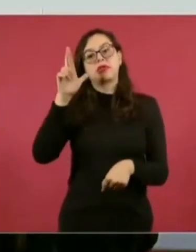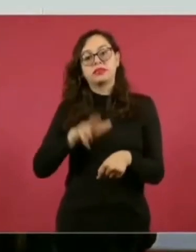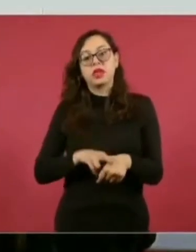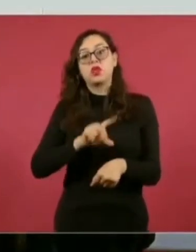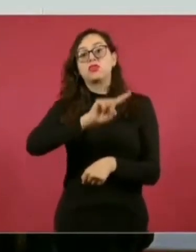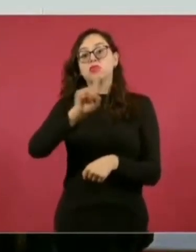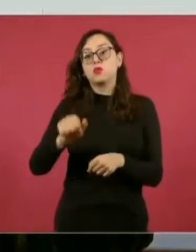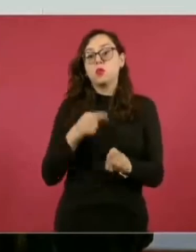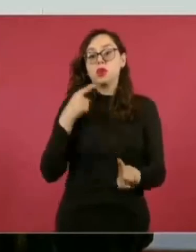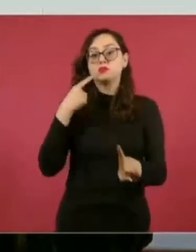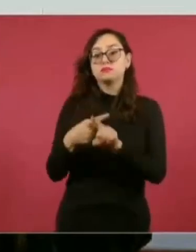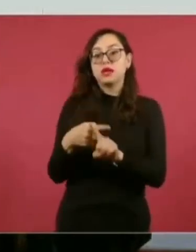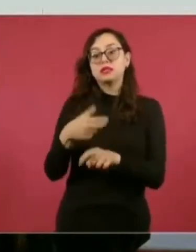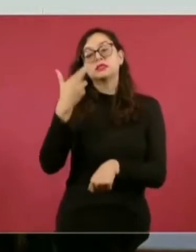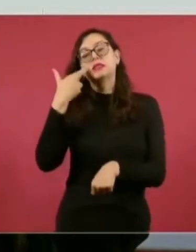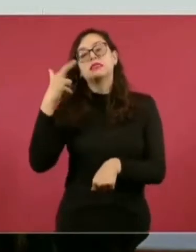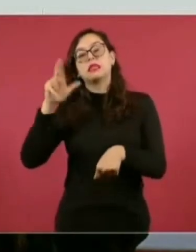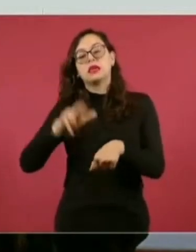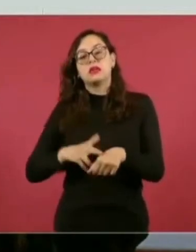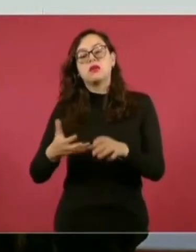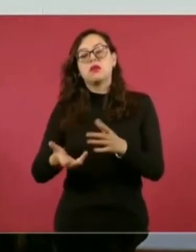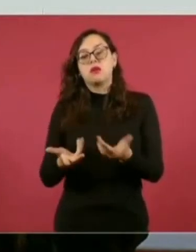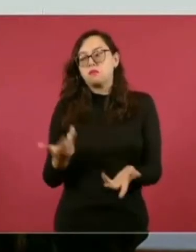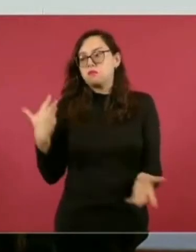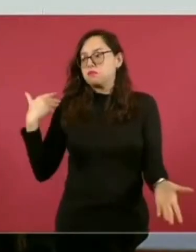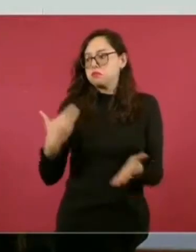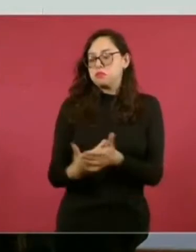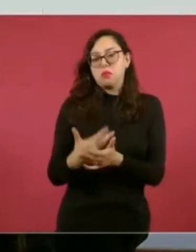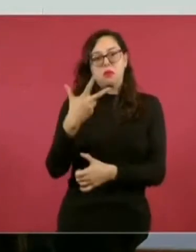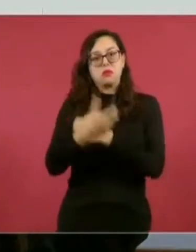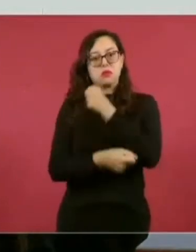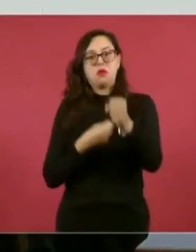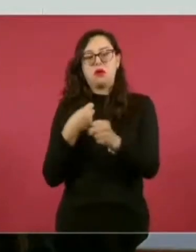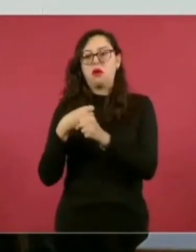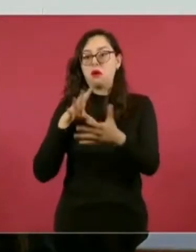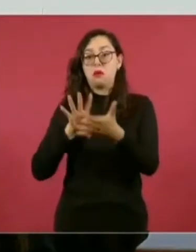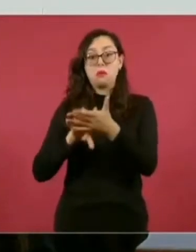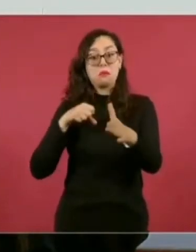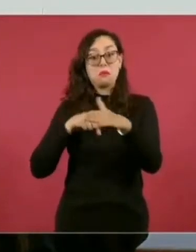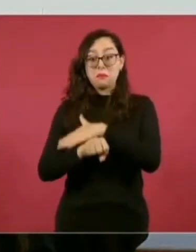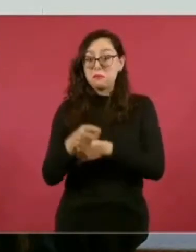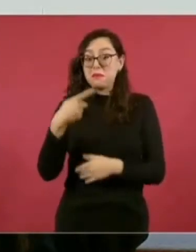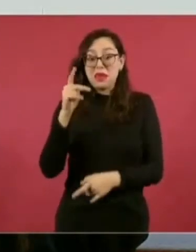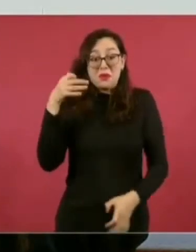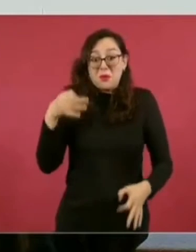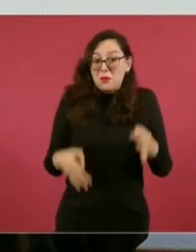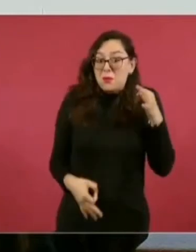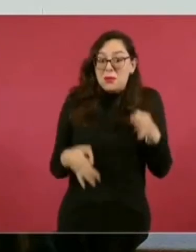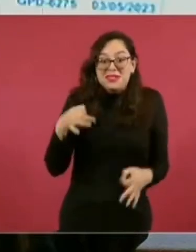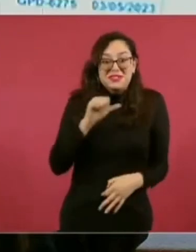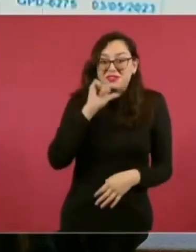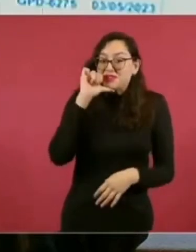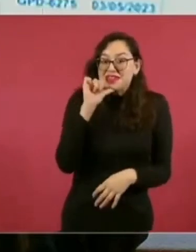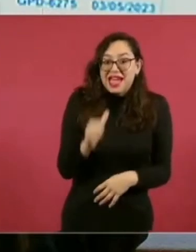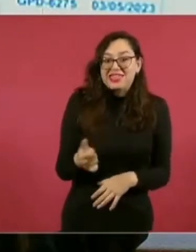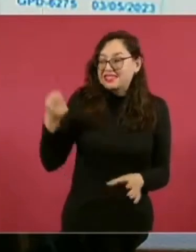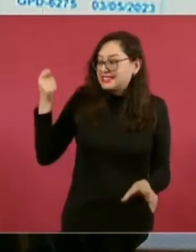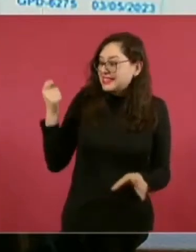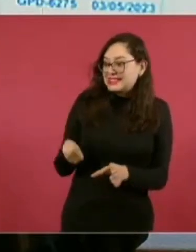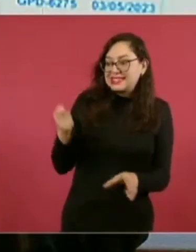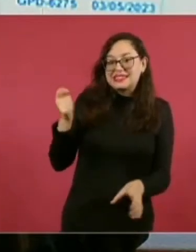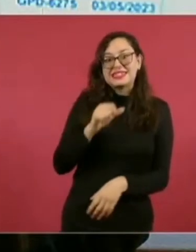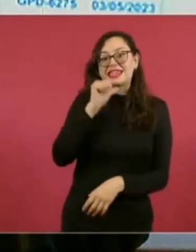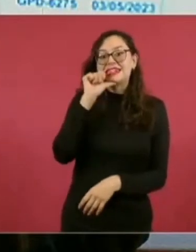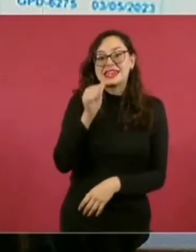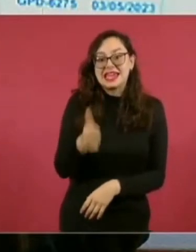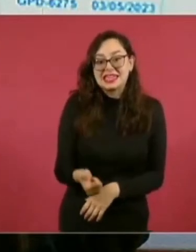por robo de un cajero. Actualmente lleva 8 años y tampoco ha recibido ninguna sentencia. Adelante,